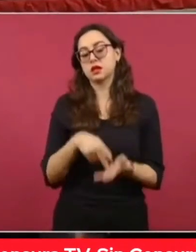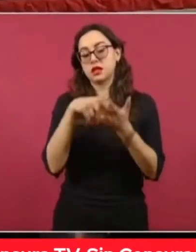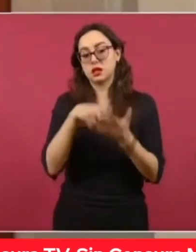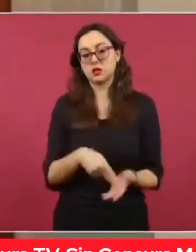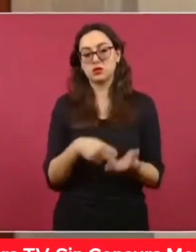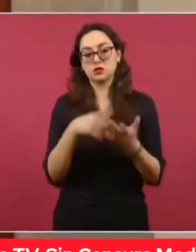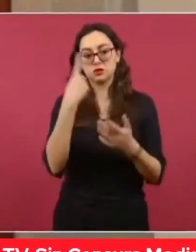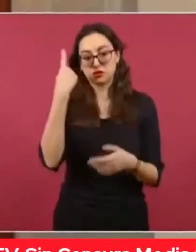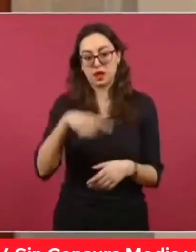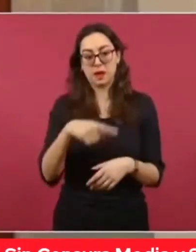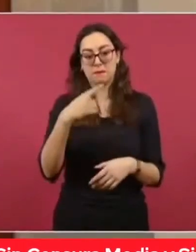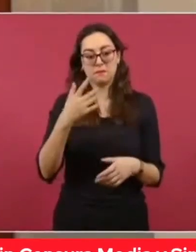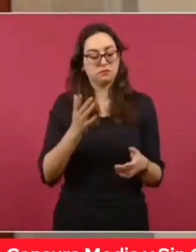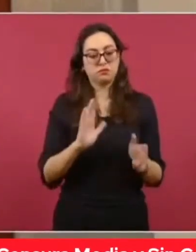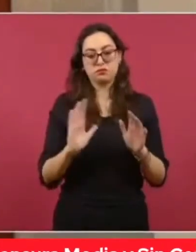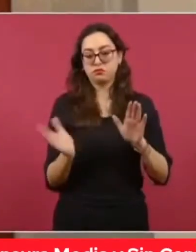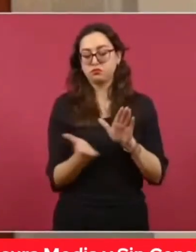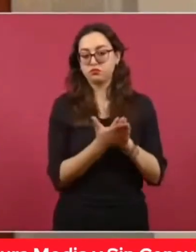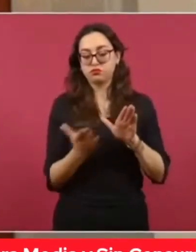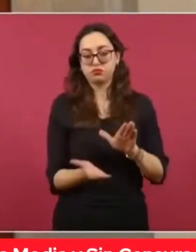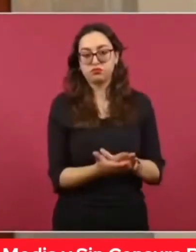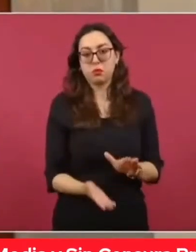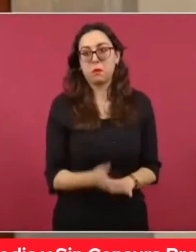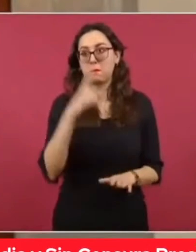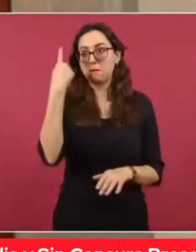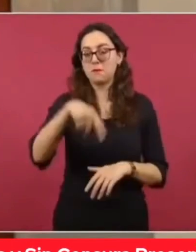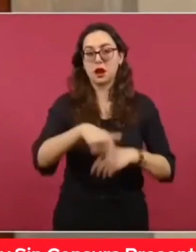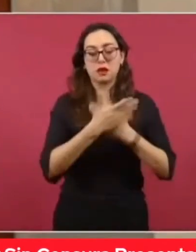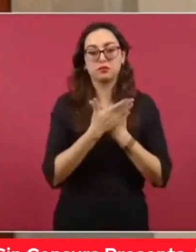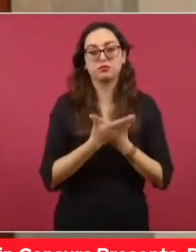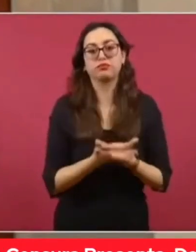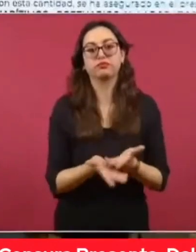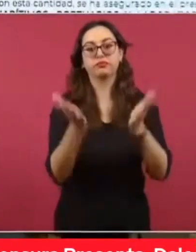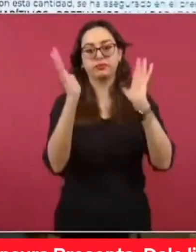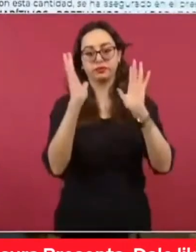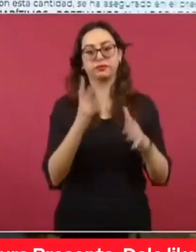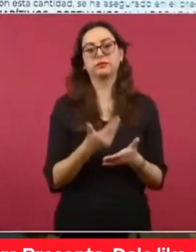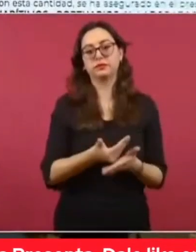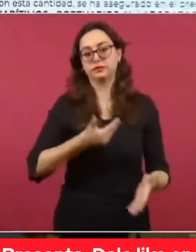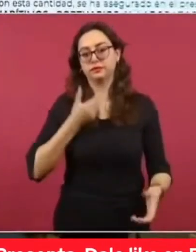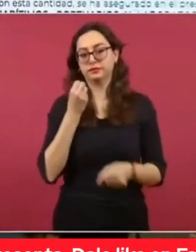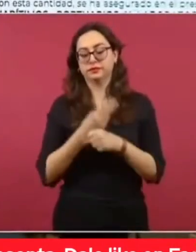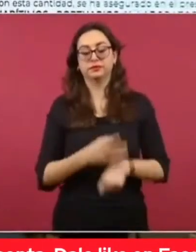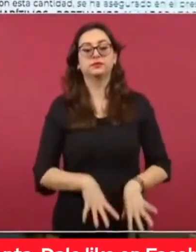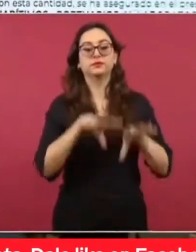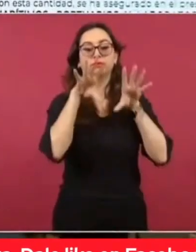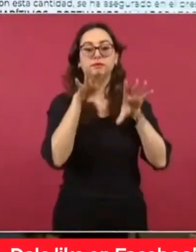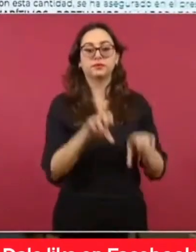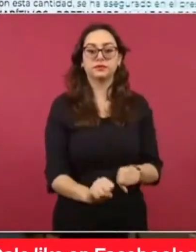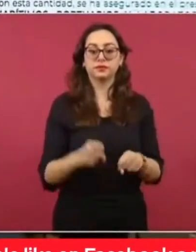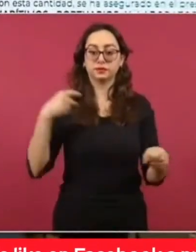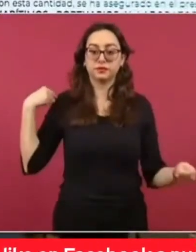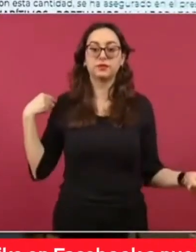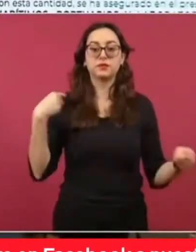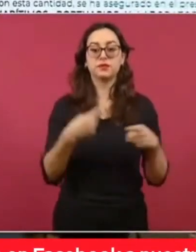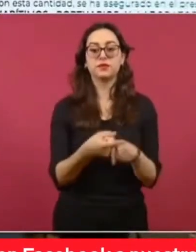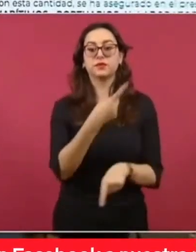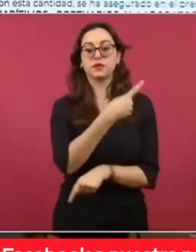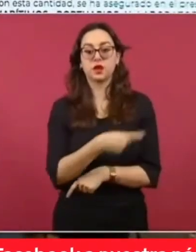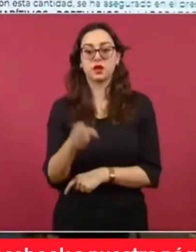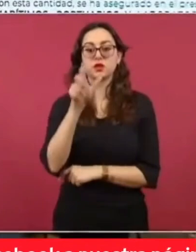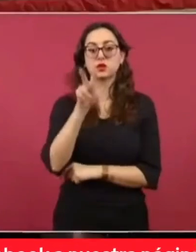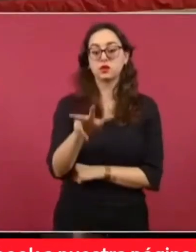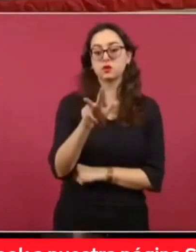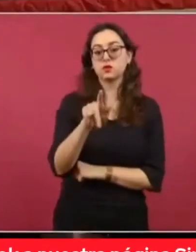empaquetadas y distribuidos esta cantidad se ha asegurado en el en lo que se va en este lapto se ha asegurado en el presente